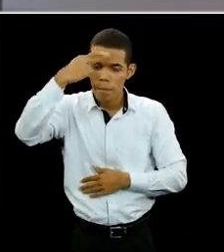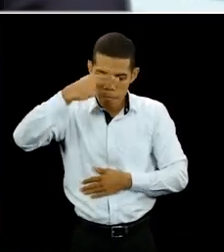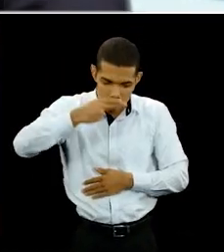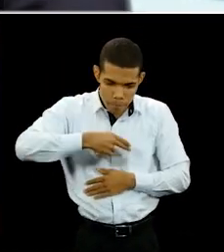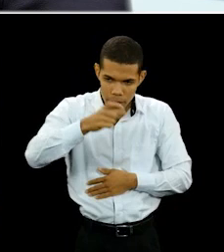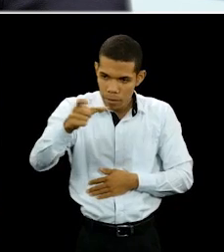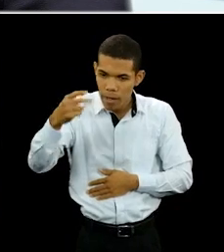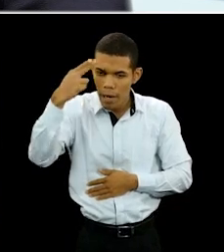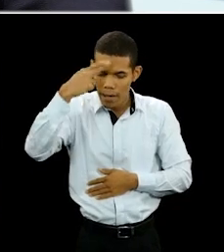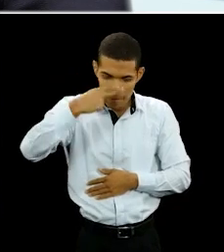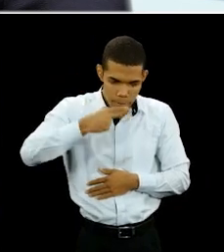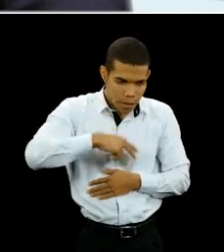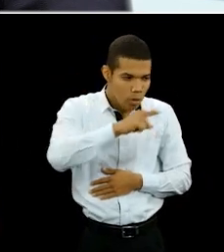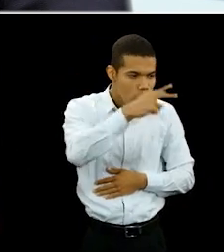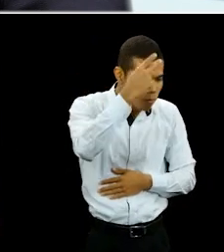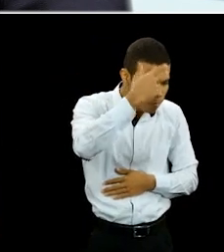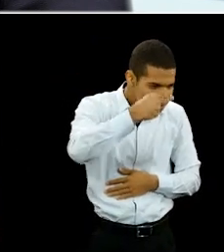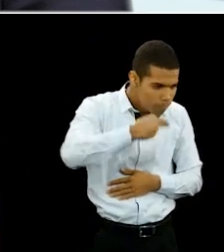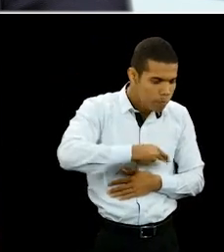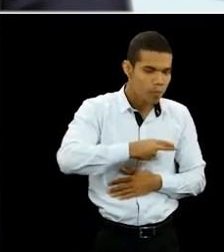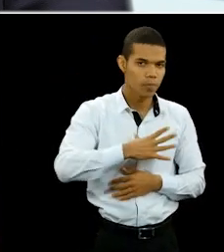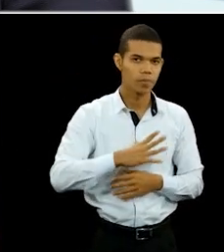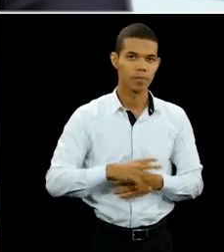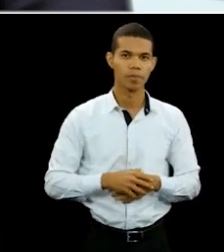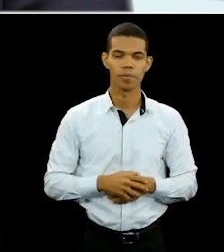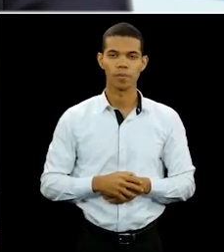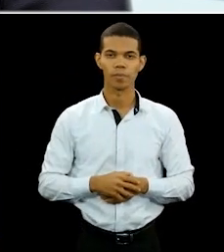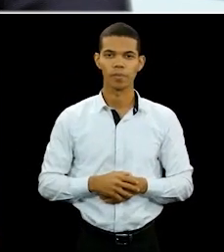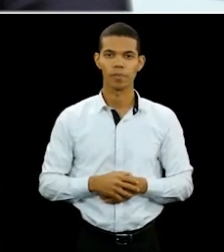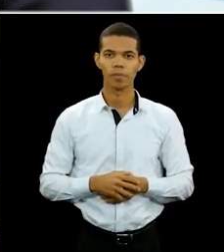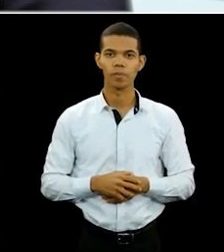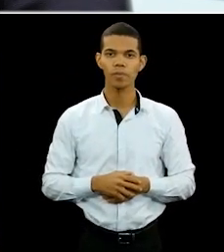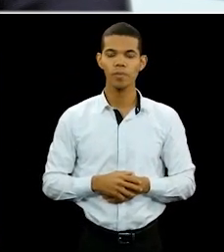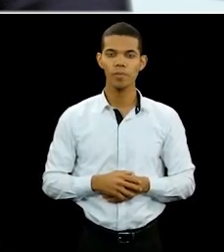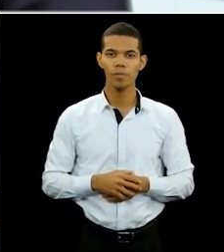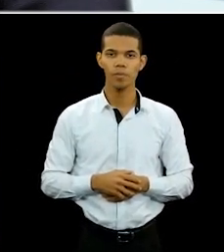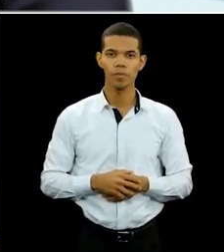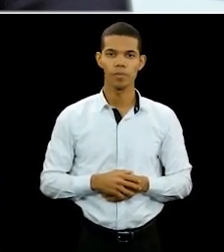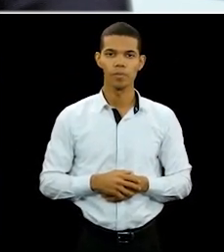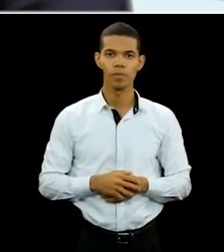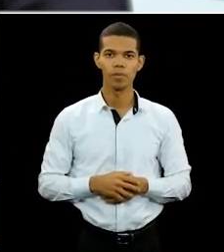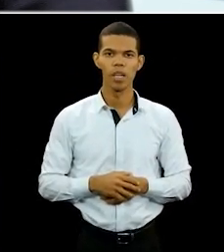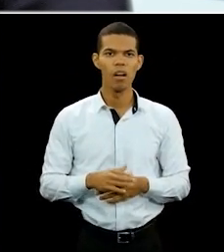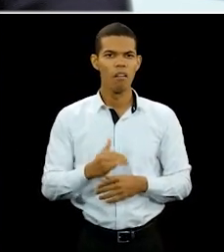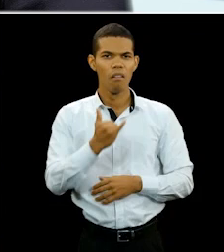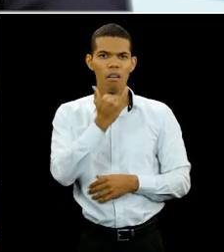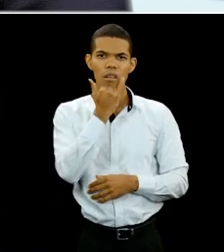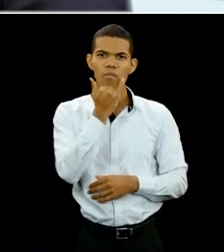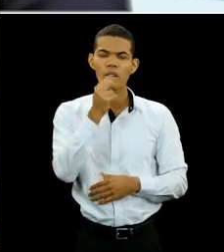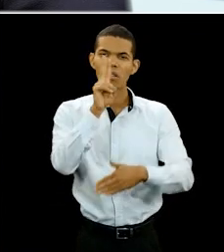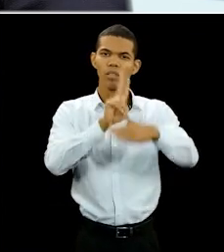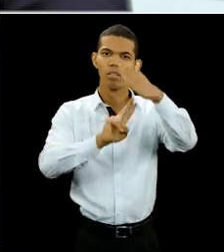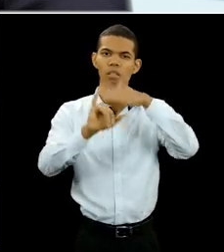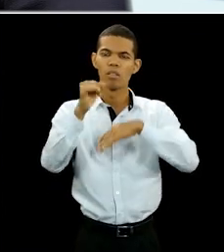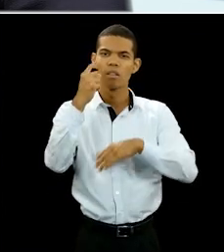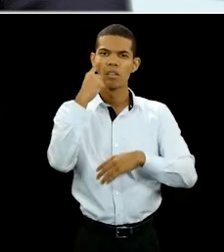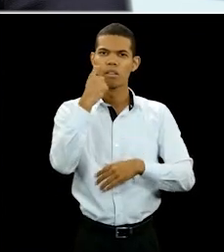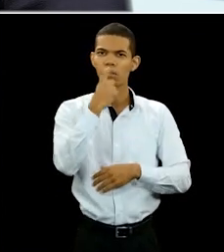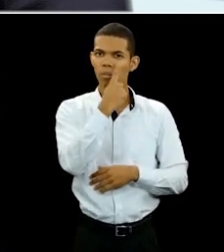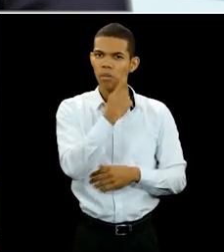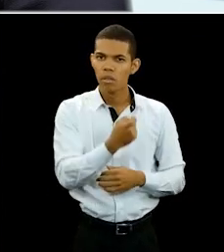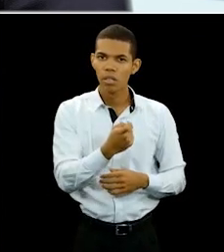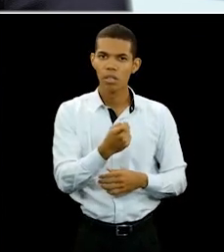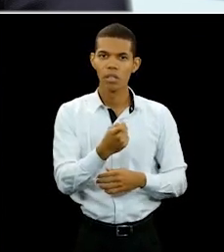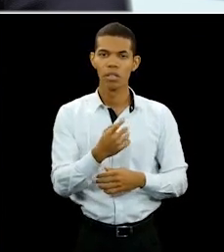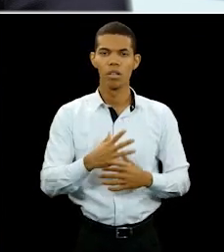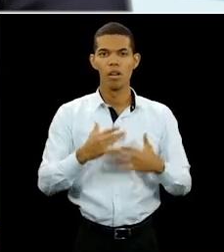mensaje alabado sea el señor bueno y movamos la cámara para ver qué pasó con el profeta porque en medio de todo esto hablamos de un